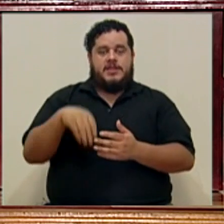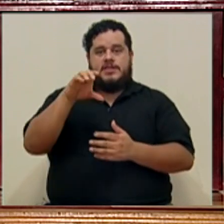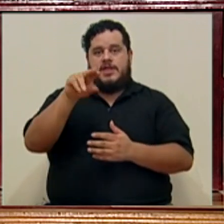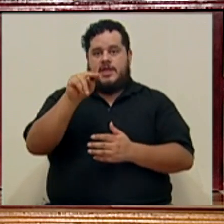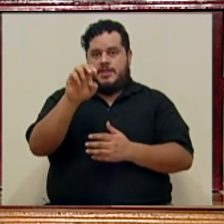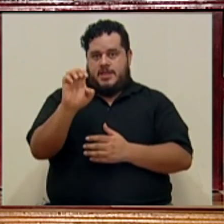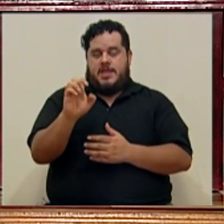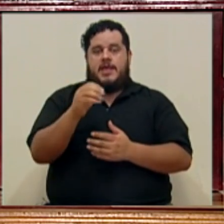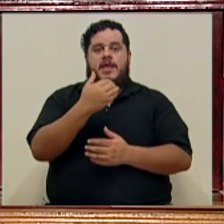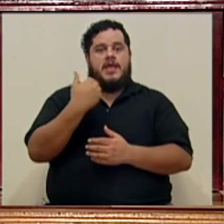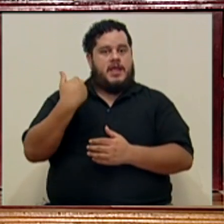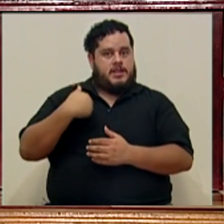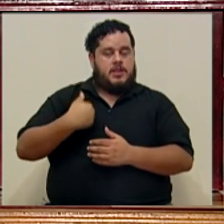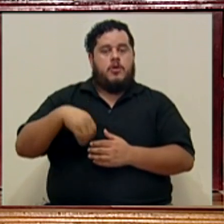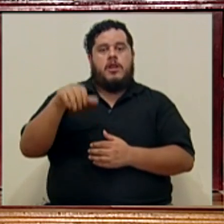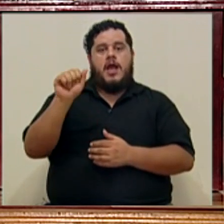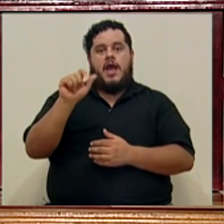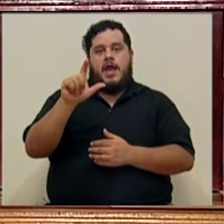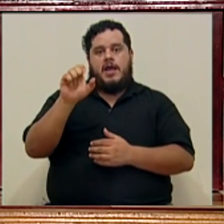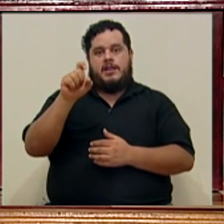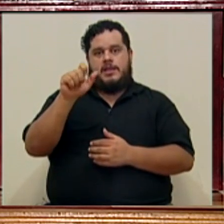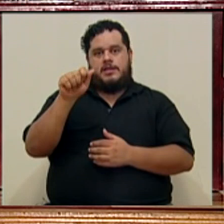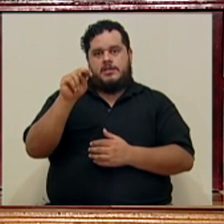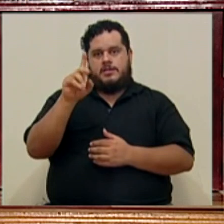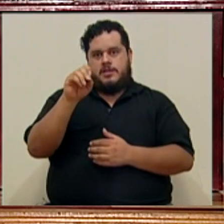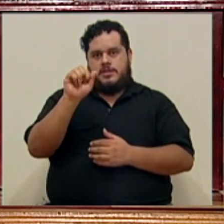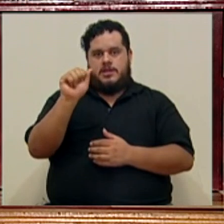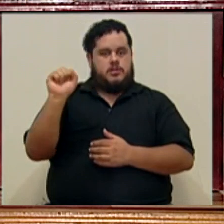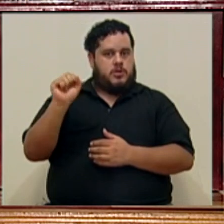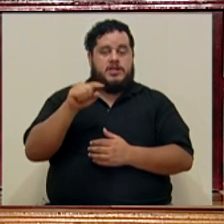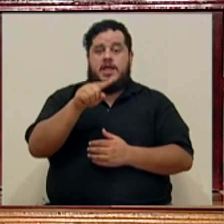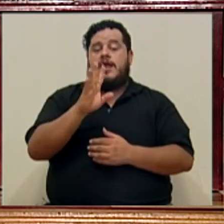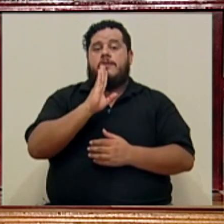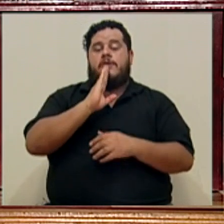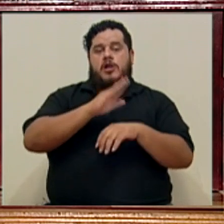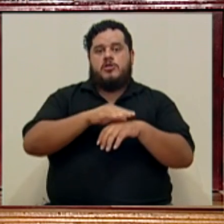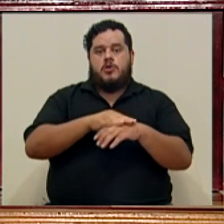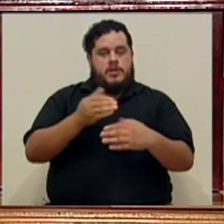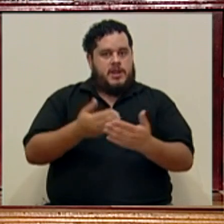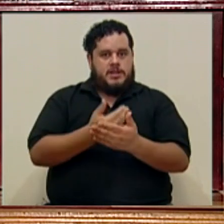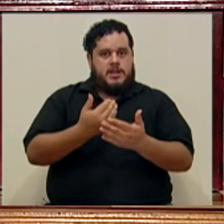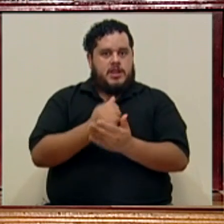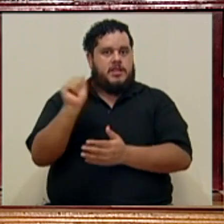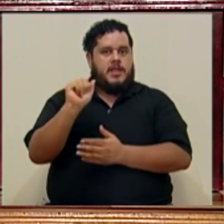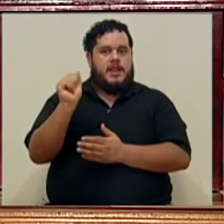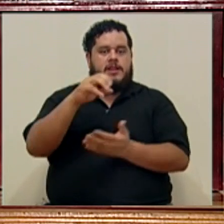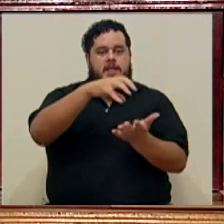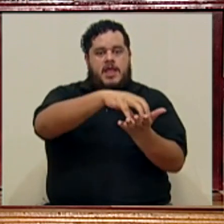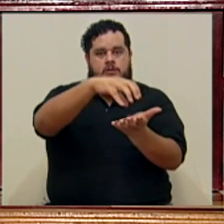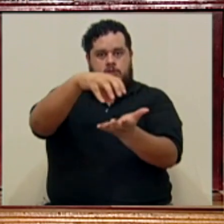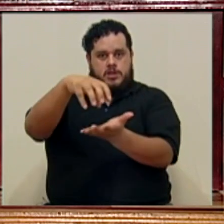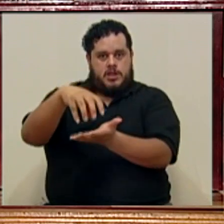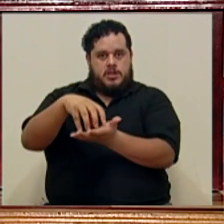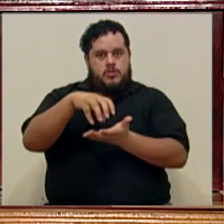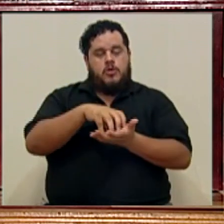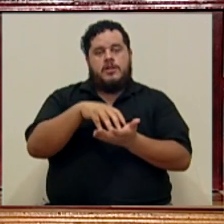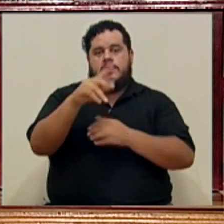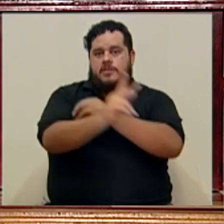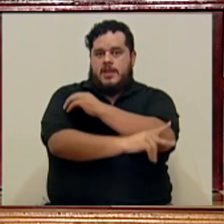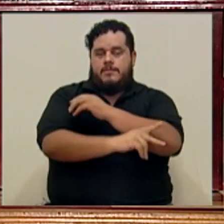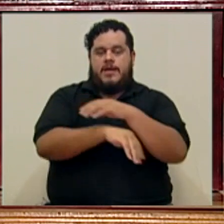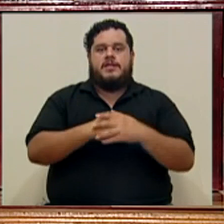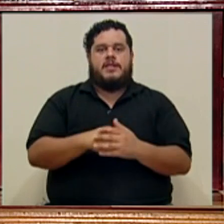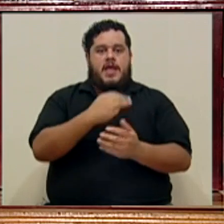Atención de Emergencias, el señor Alexander Solís, quien nos conversará sobre la actualización de alertas en cantones del país. La ministra